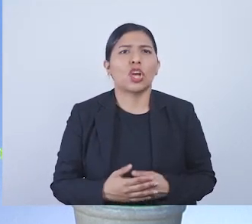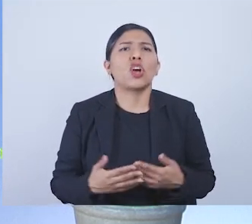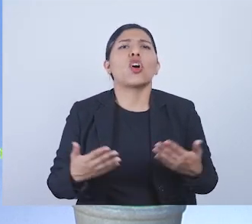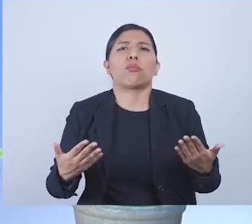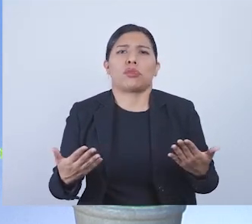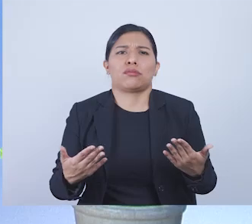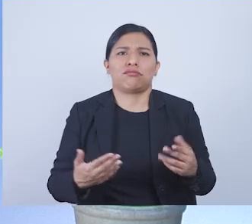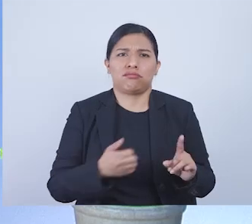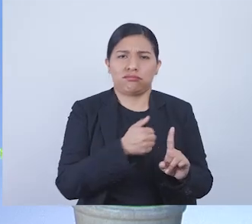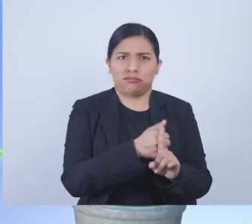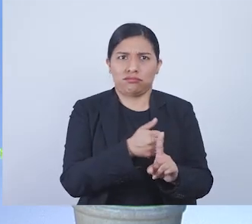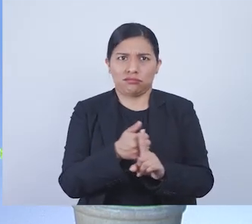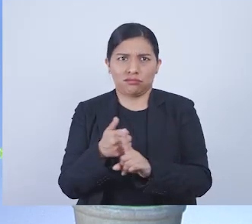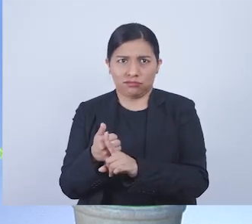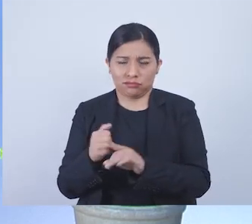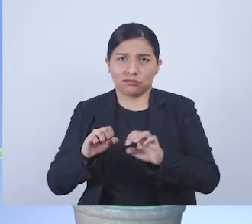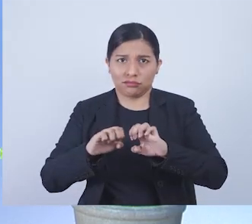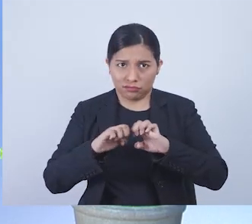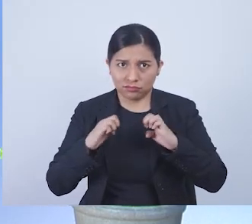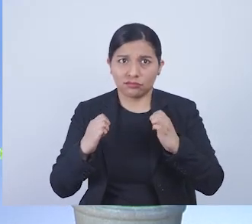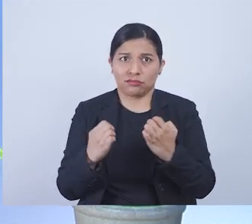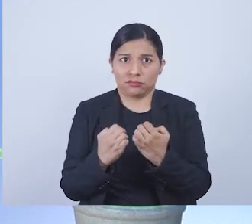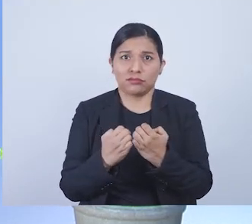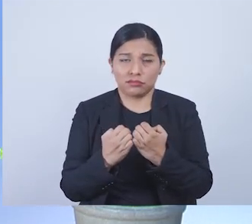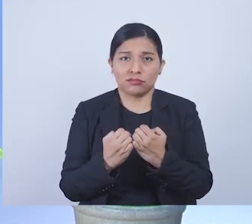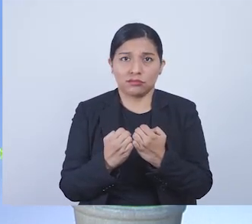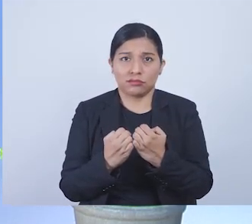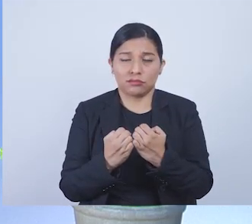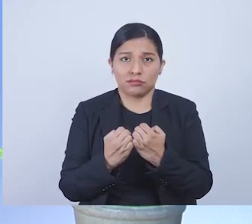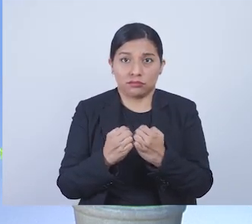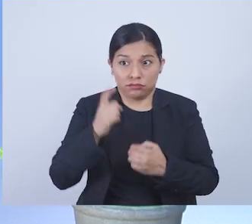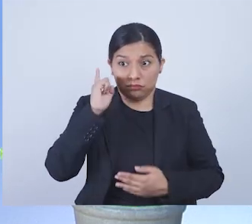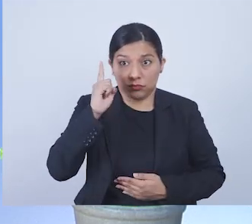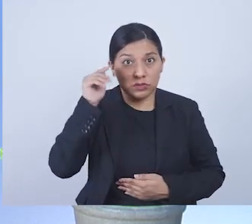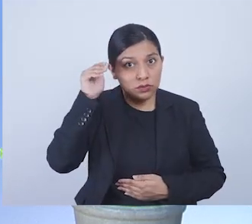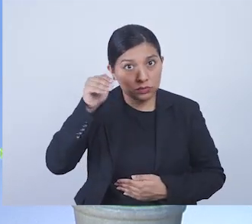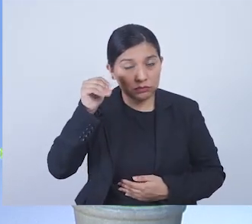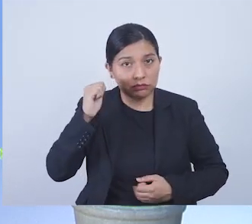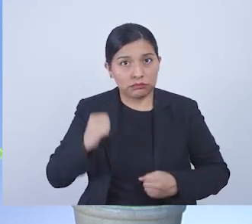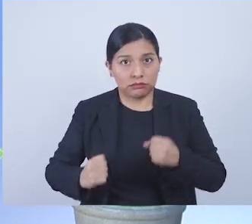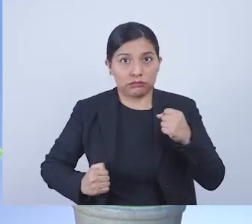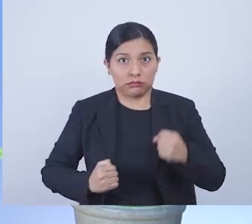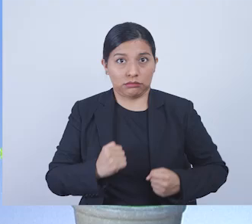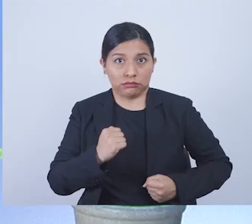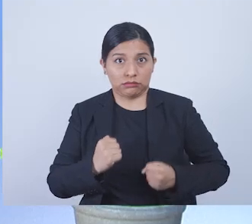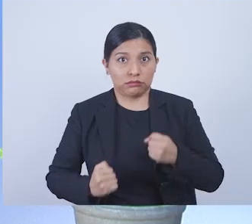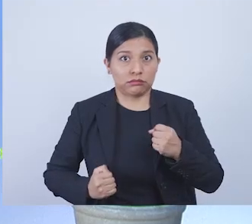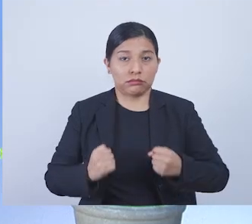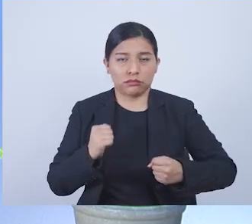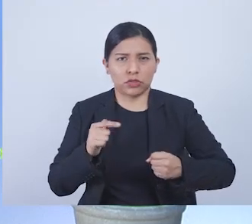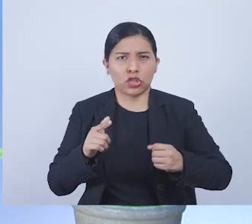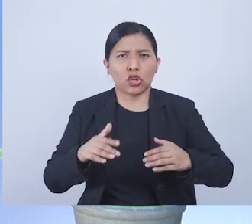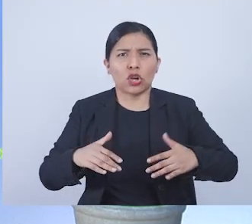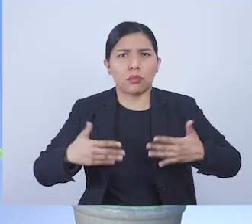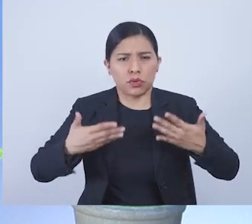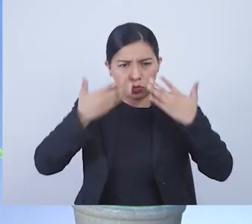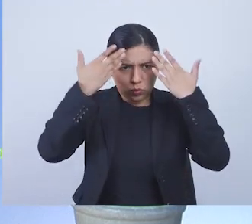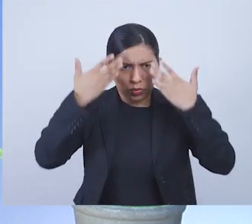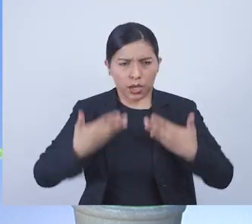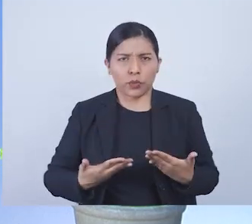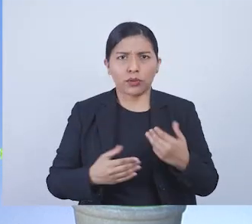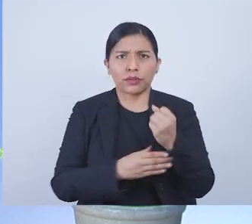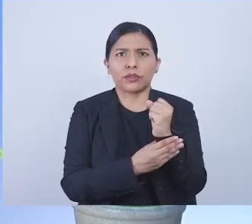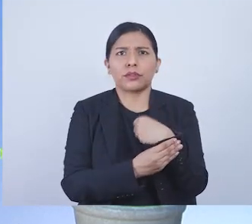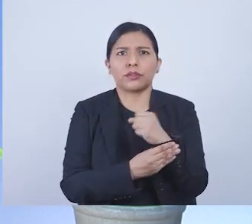cada quien en este equipo que conformamos de profesores de educación física, en leer sobre esta taxonomía psicomotriz.